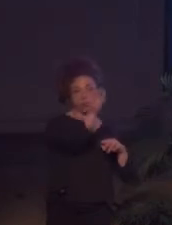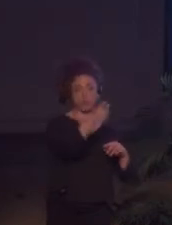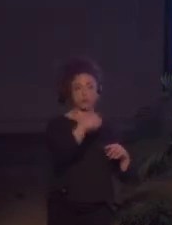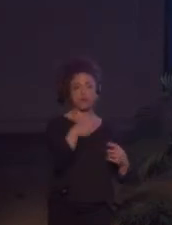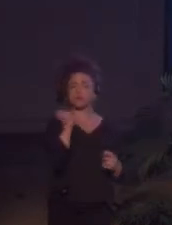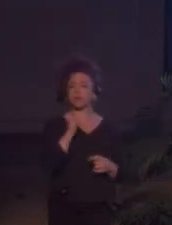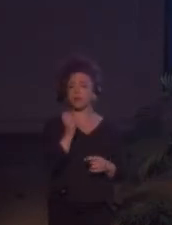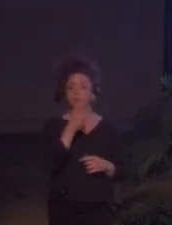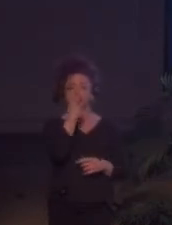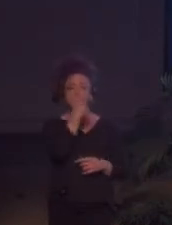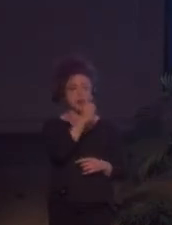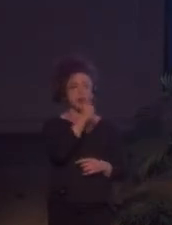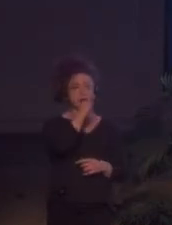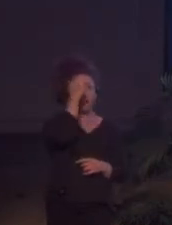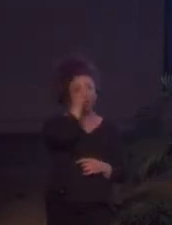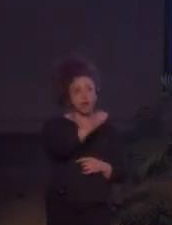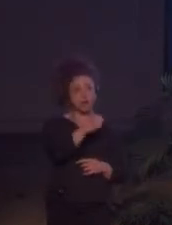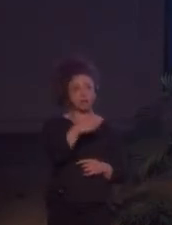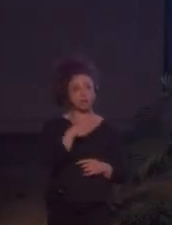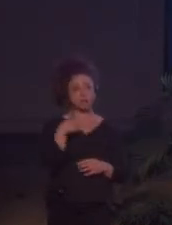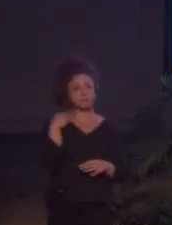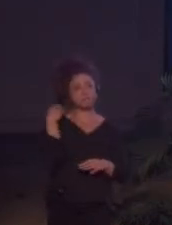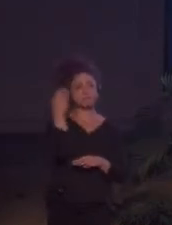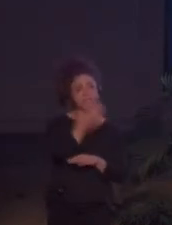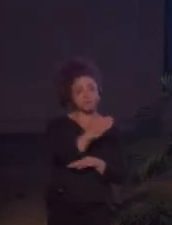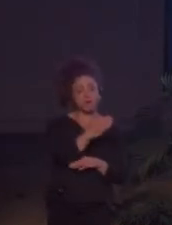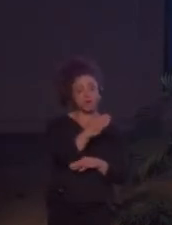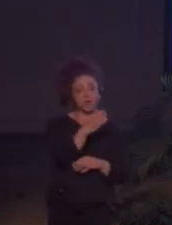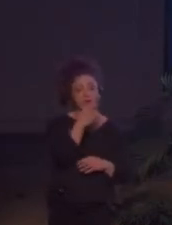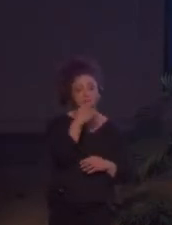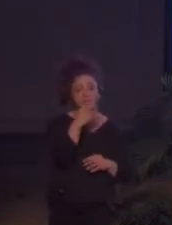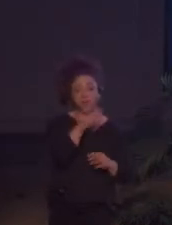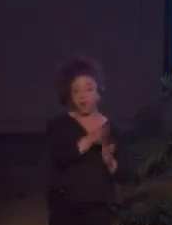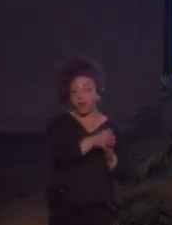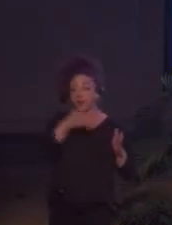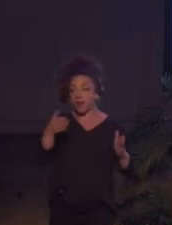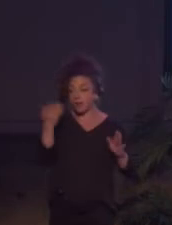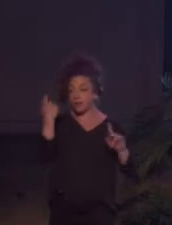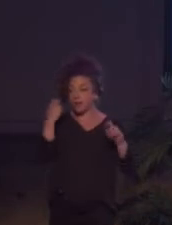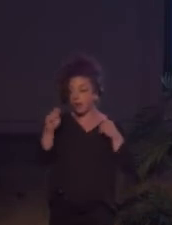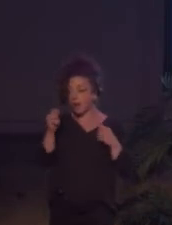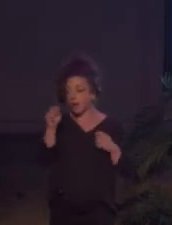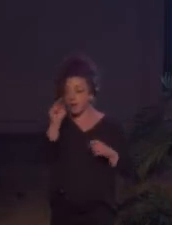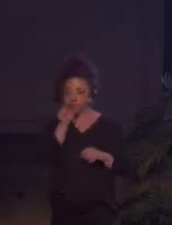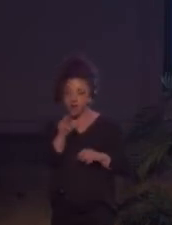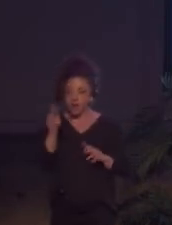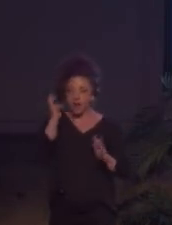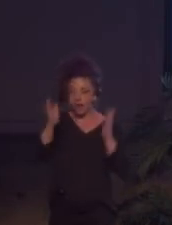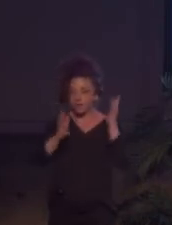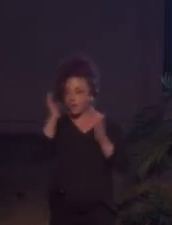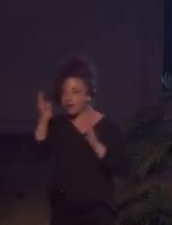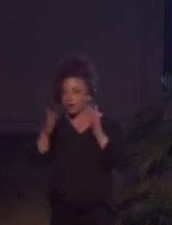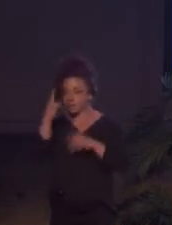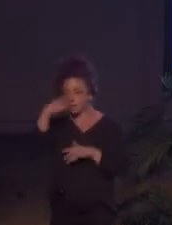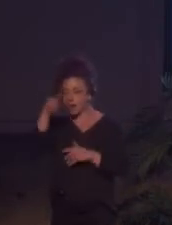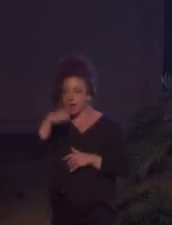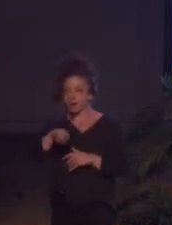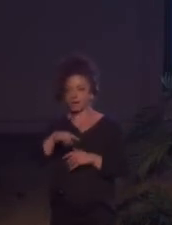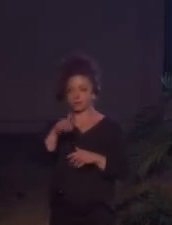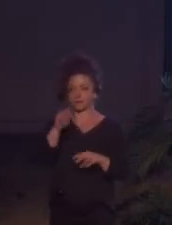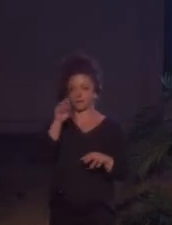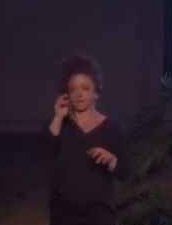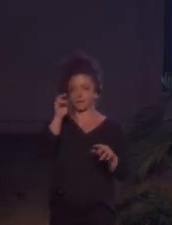ez? Behiak ikustera, animaliekin harremantzera, eta horregonda ere, nik uste dut 15 urterekin konturatu